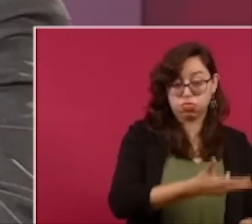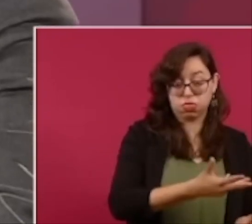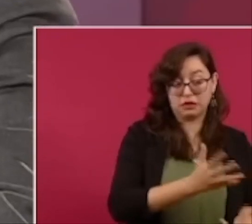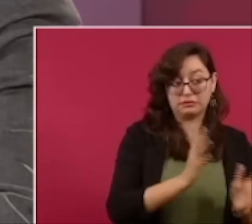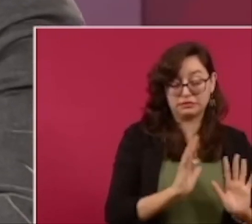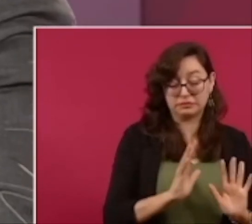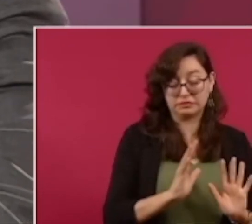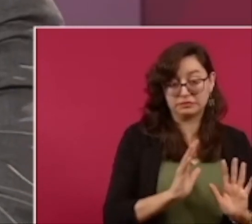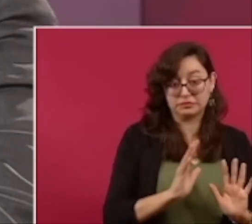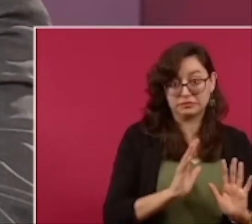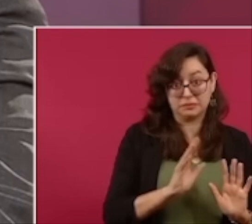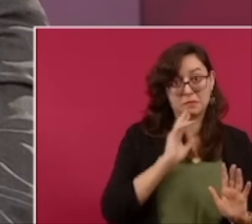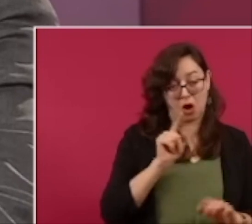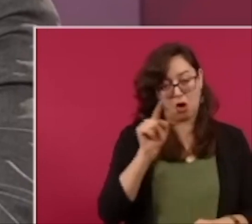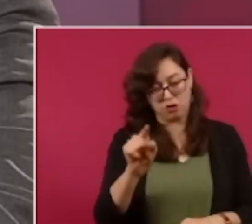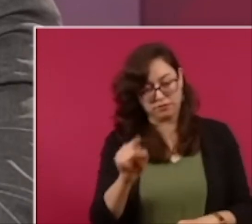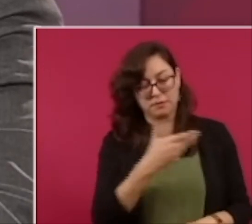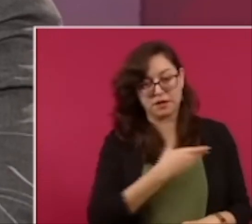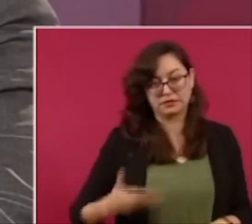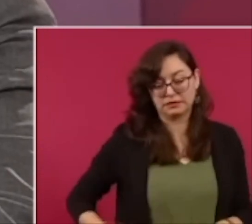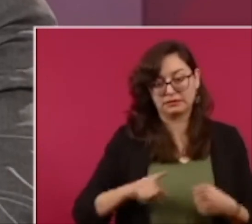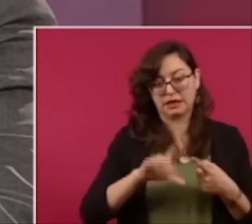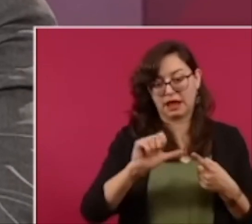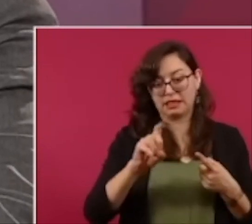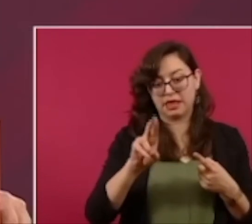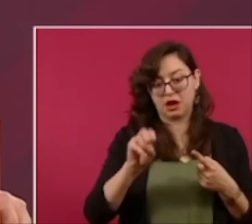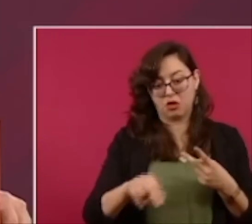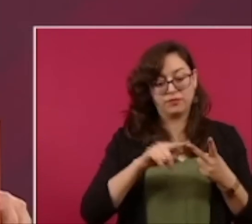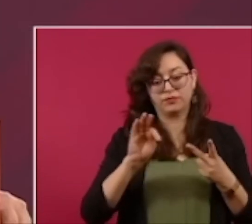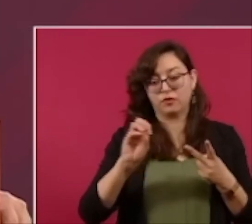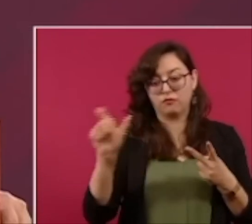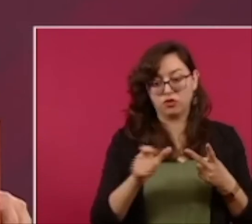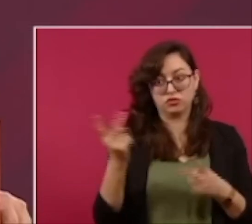él explique, y también Fox,